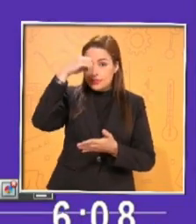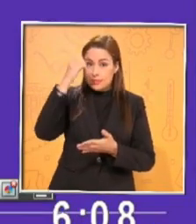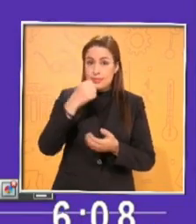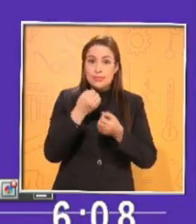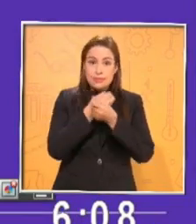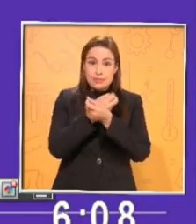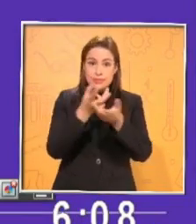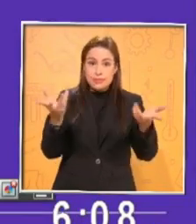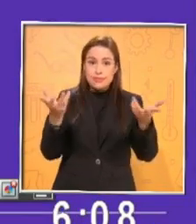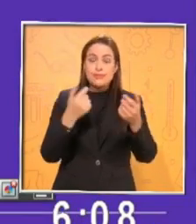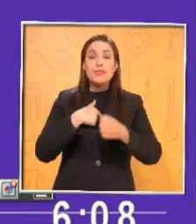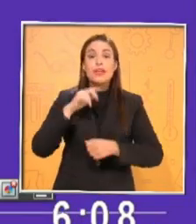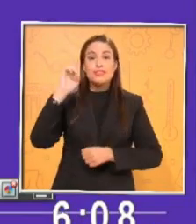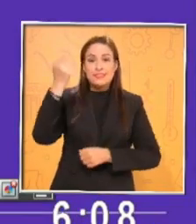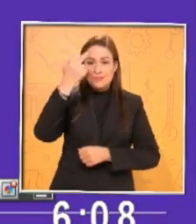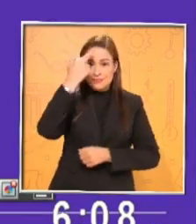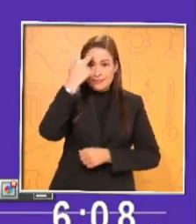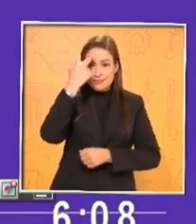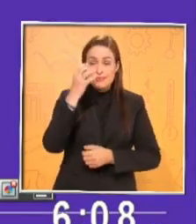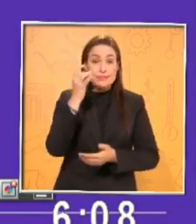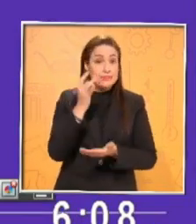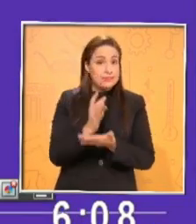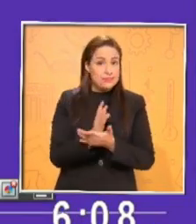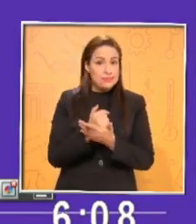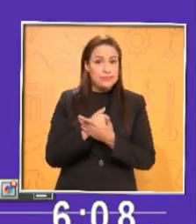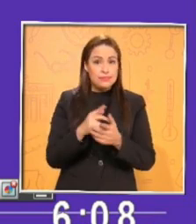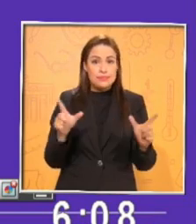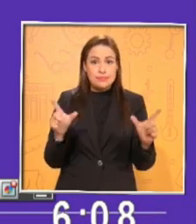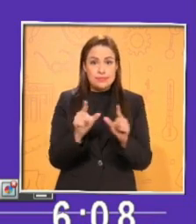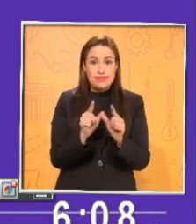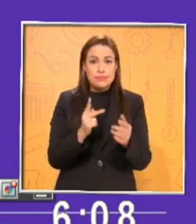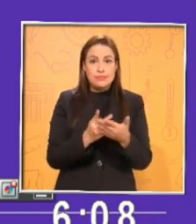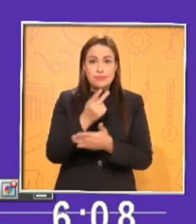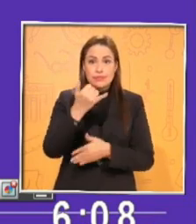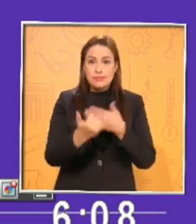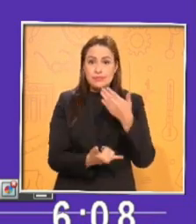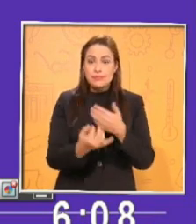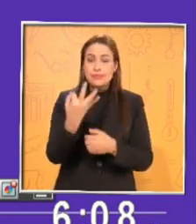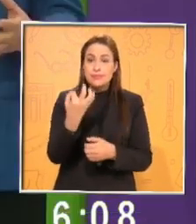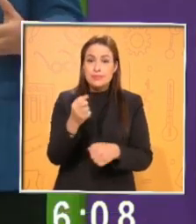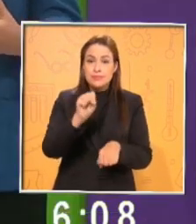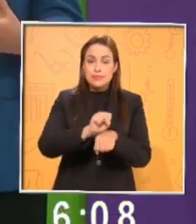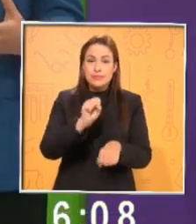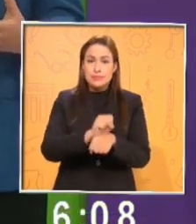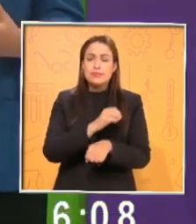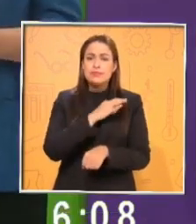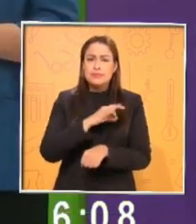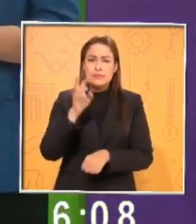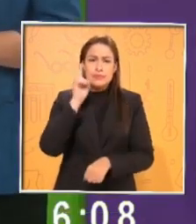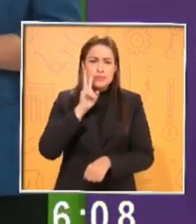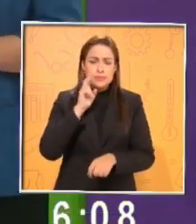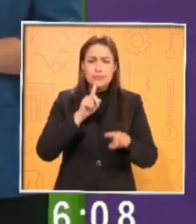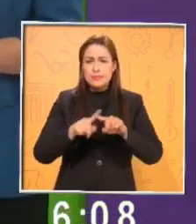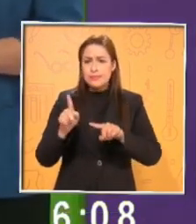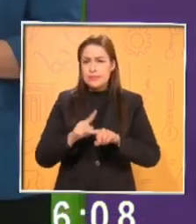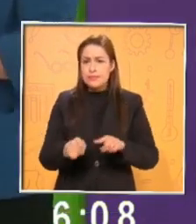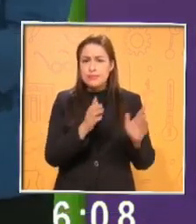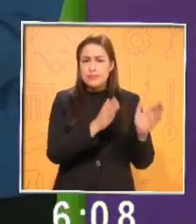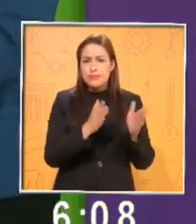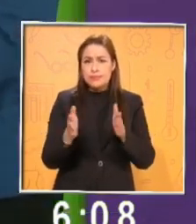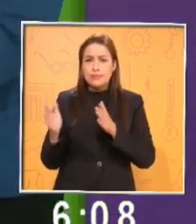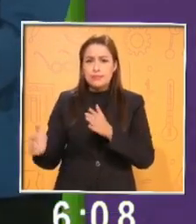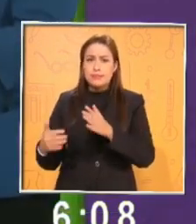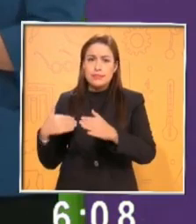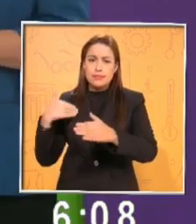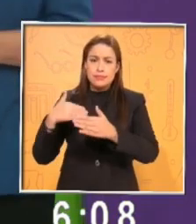recuerdo solamente, muchachos, los proyectos de tercero de secundaria pueden verse en distintos momentos del ciclo escolar.